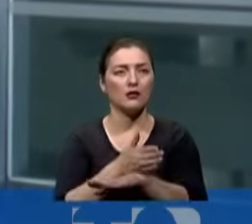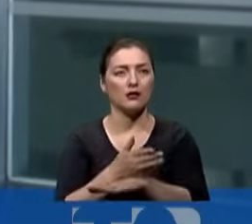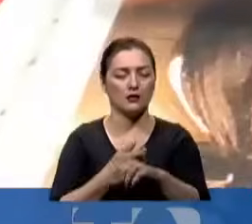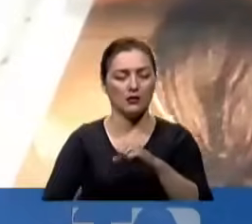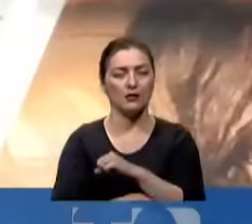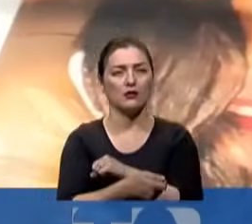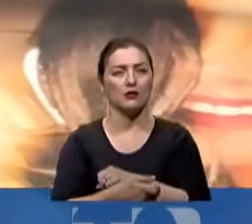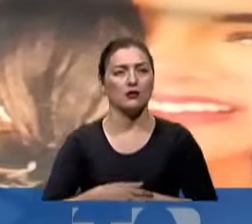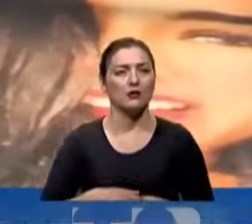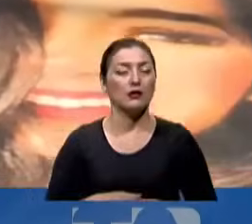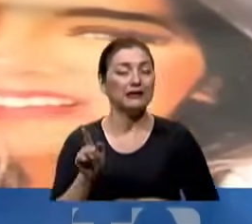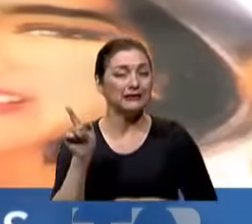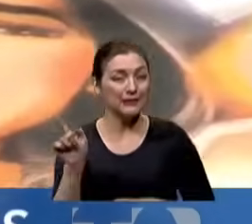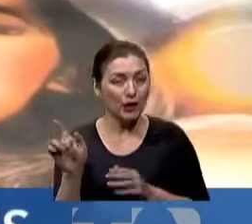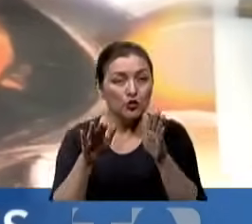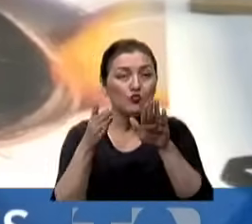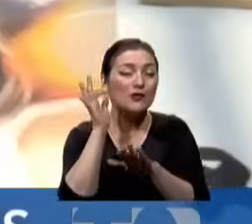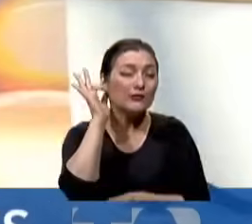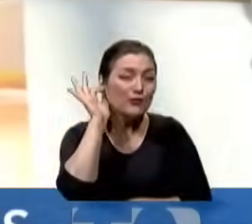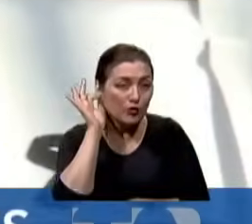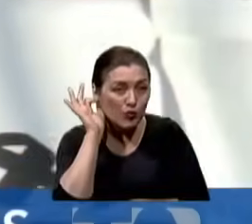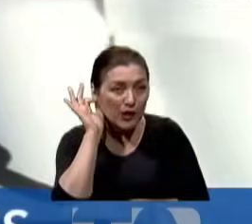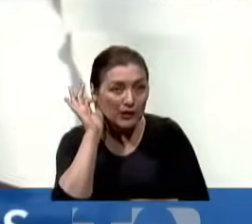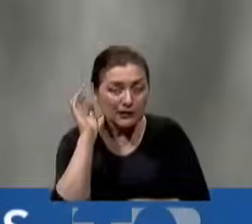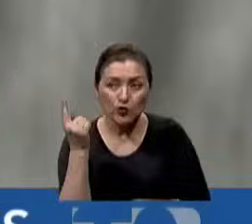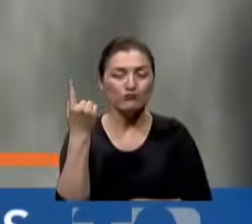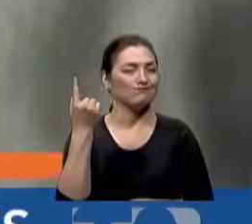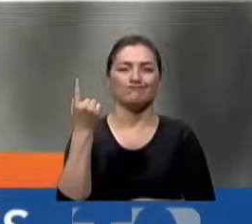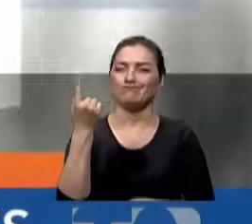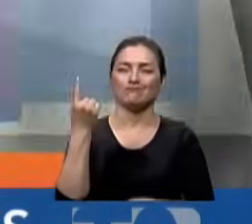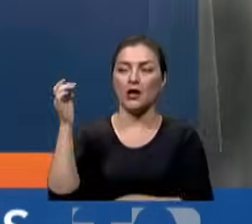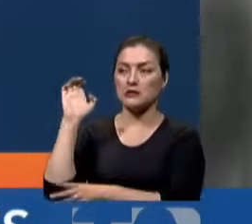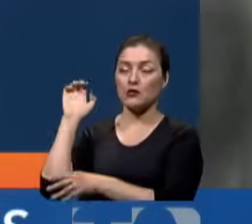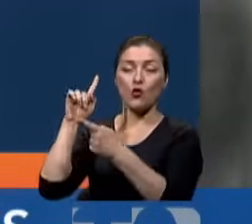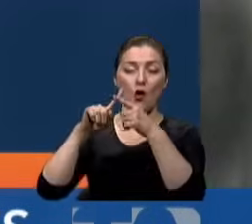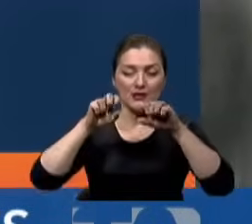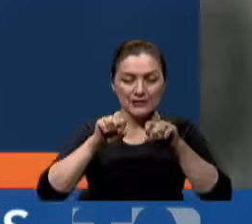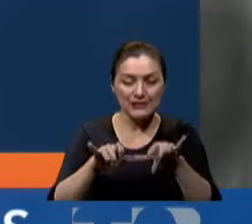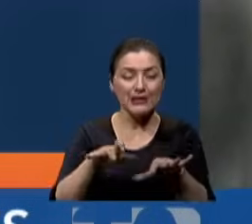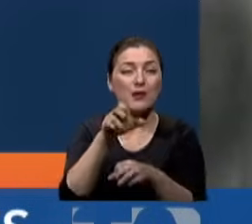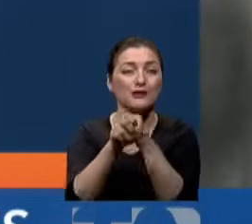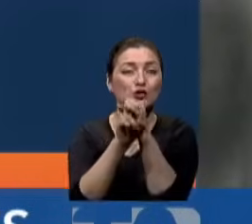ser asesinada? Estos casos de muertes de mujeres no son aislados. Desde enero hasta septiembre de